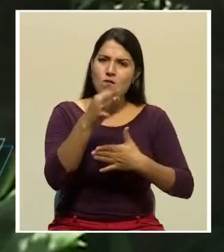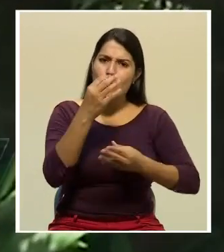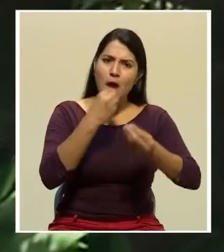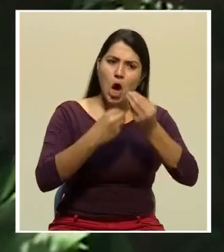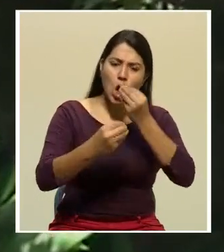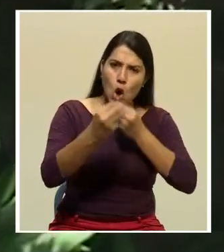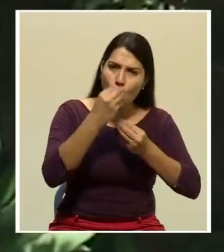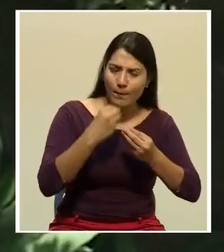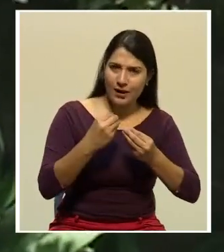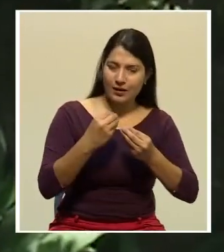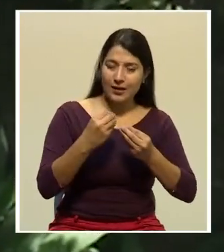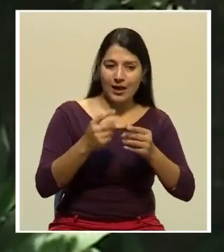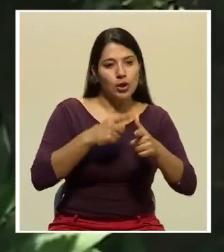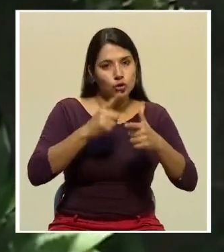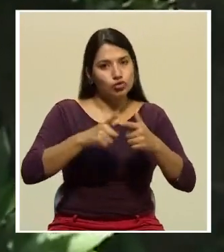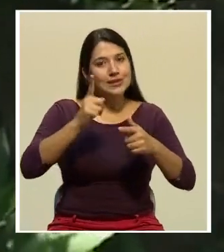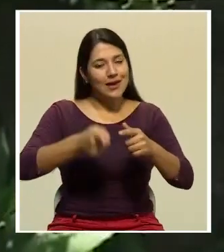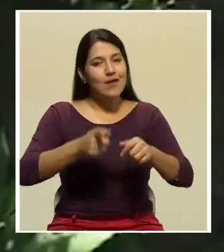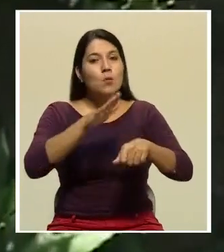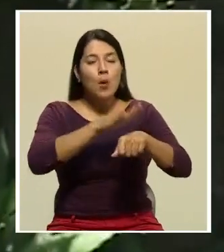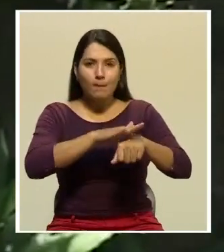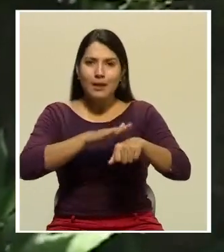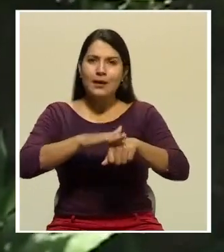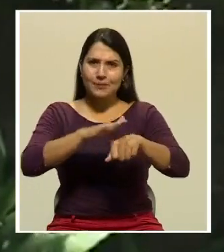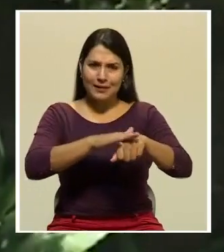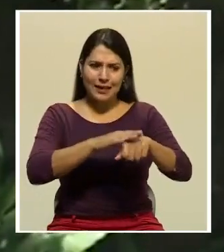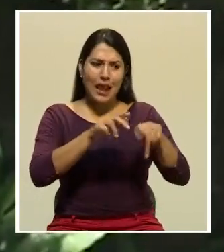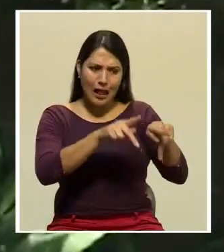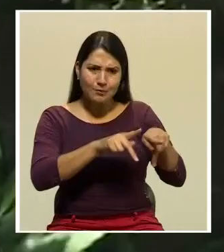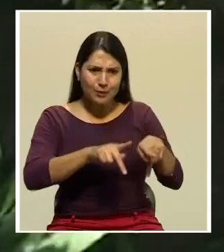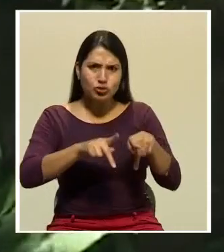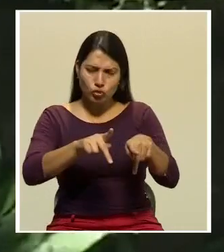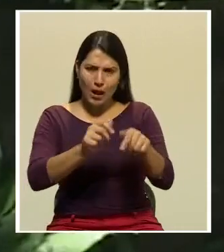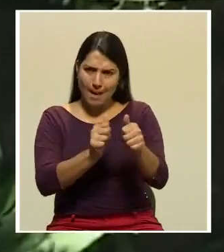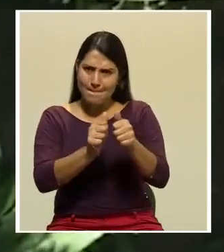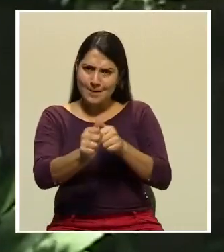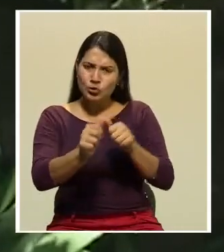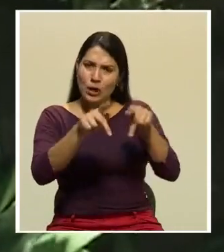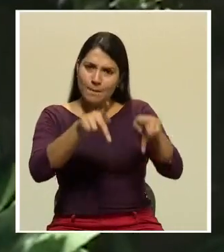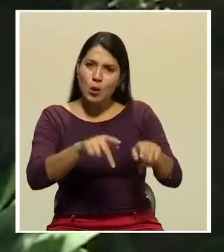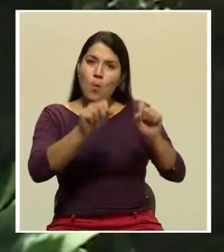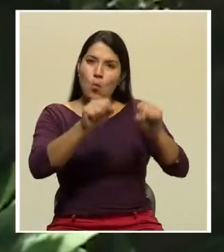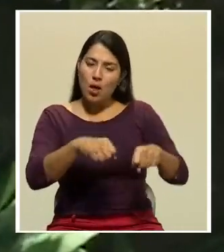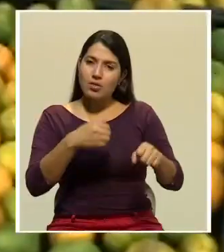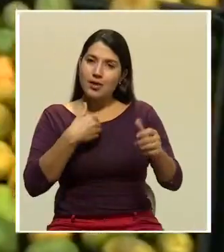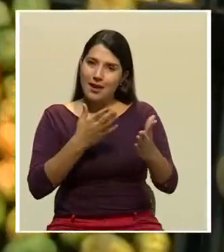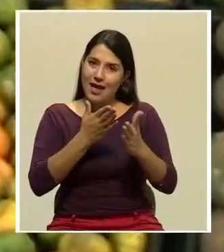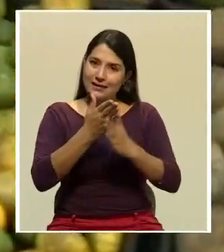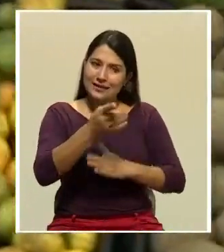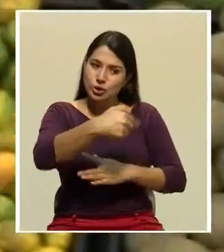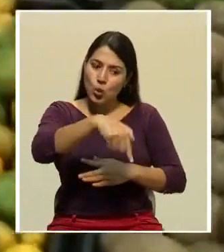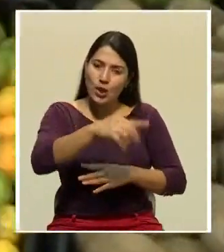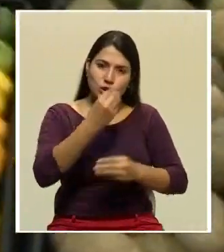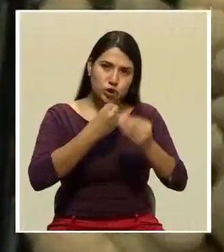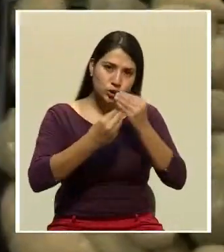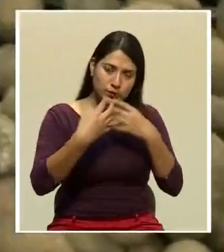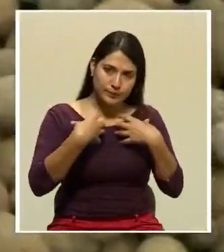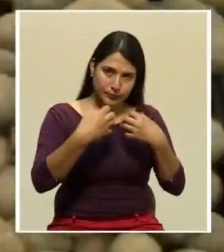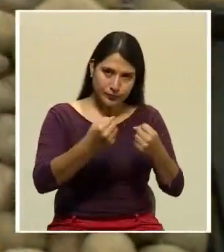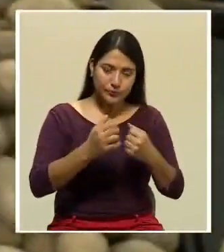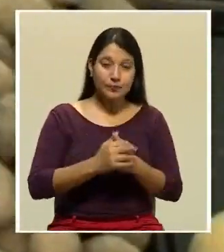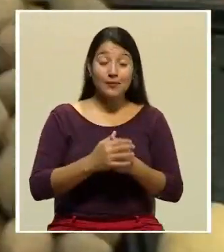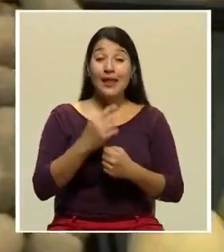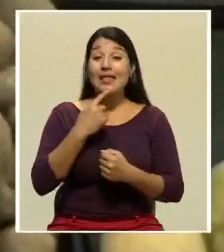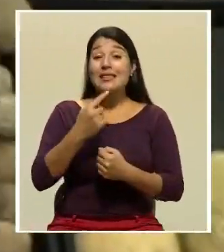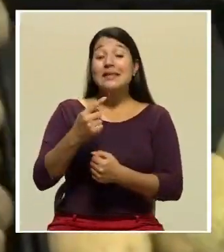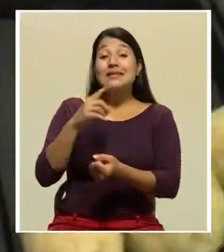adecuados, pues tenemos que permitir que las personas, la totalidad de las personas tengan acceso a esos alimentos. La especialista insiste que se